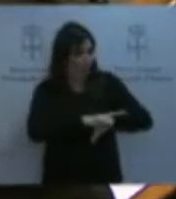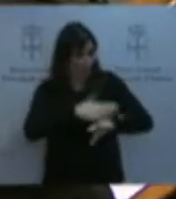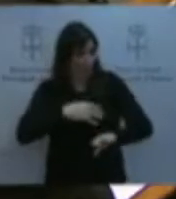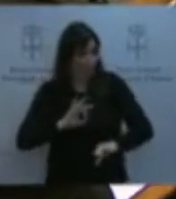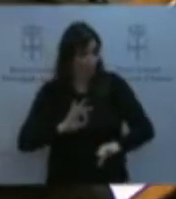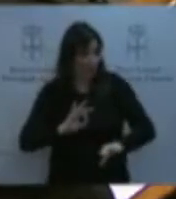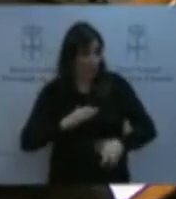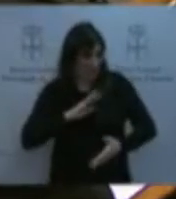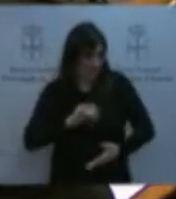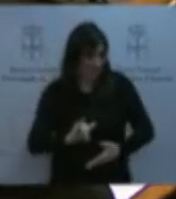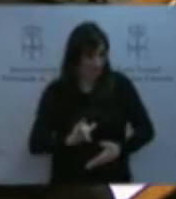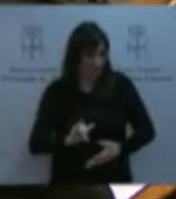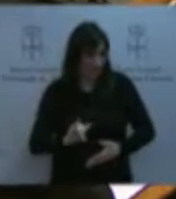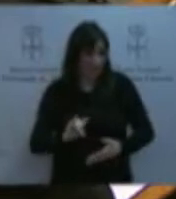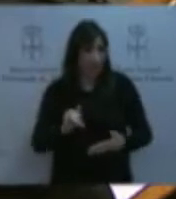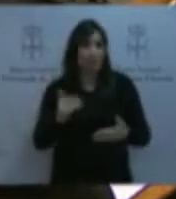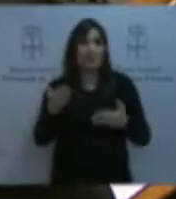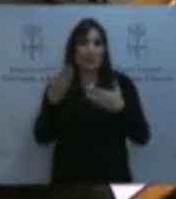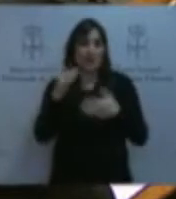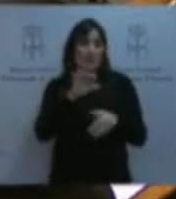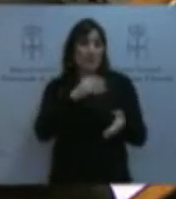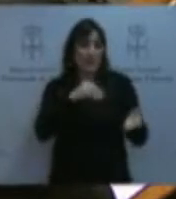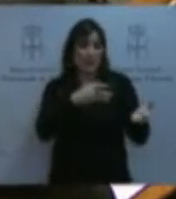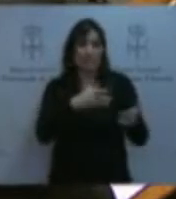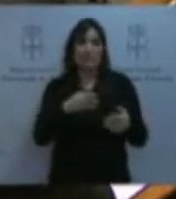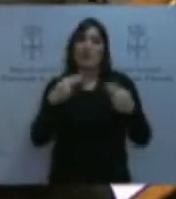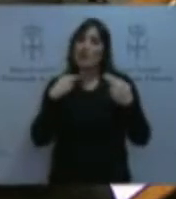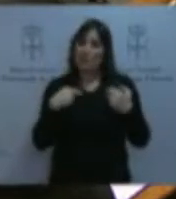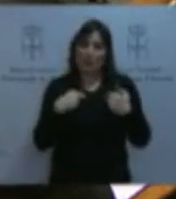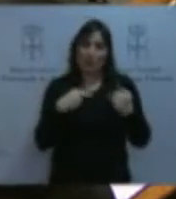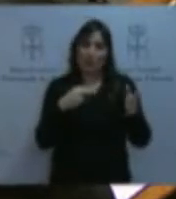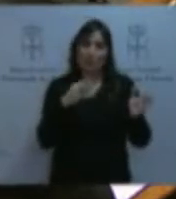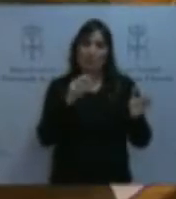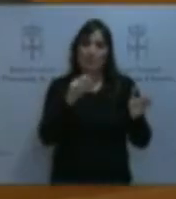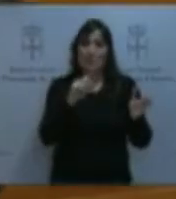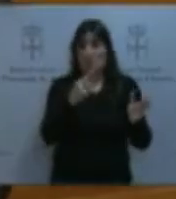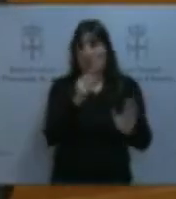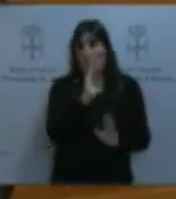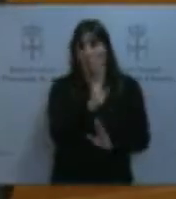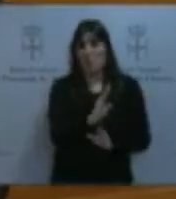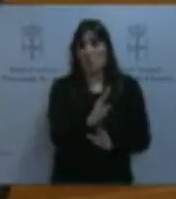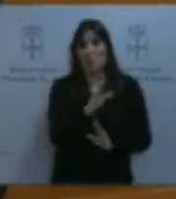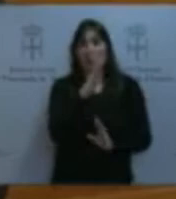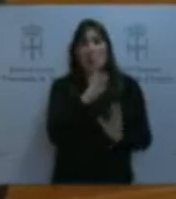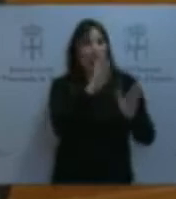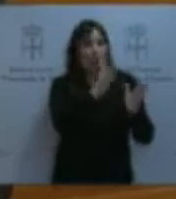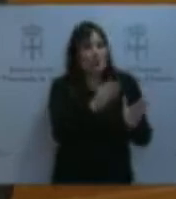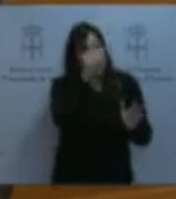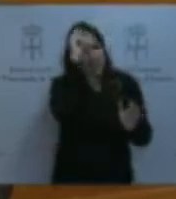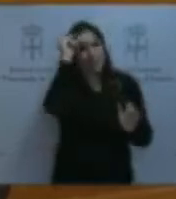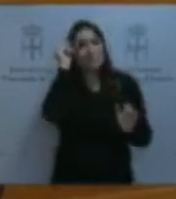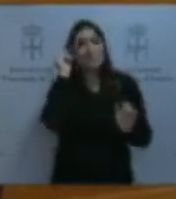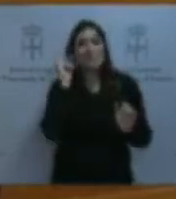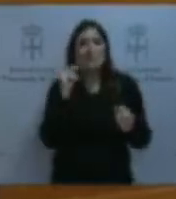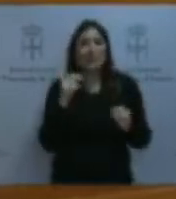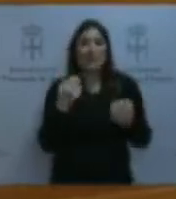Sí, señor diputado, antes que nada, y dado que usted es tan proclive a extender carnés de moralidad, déjeme